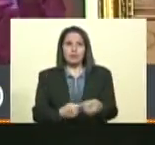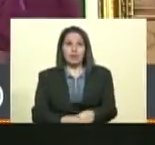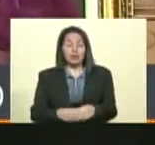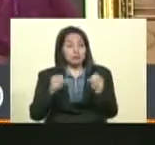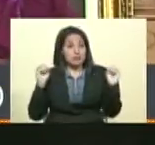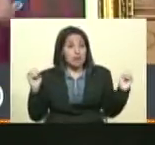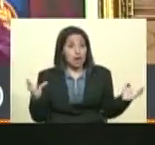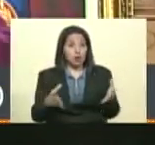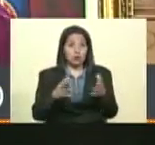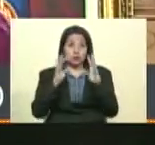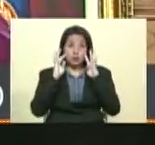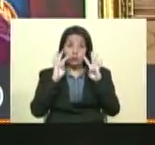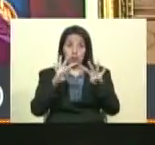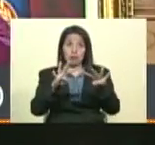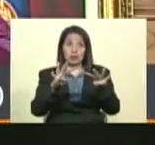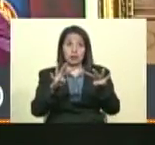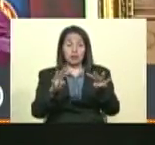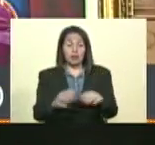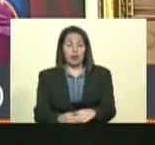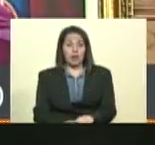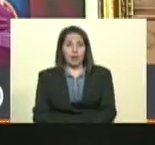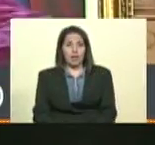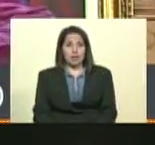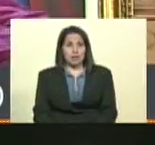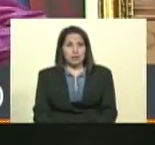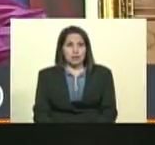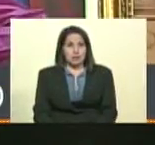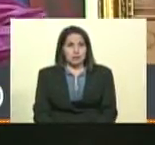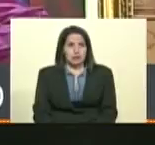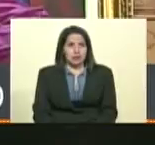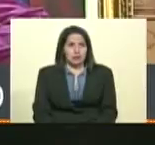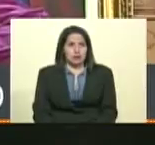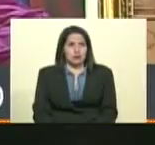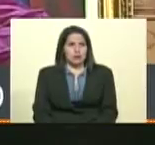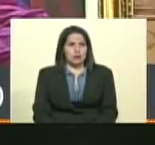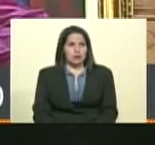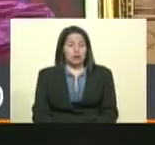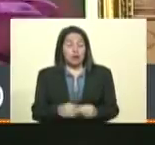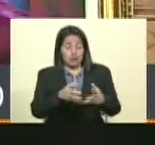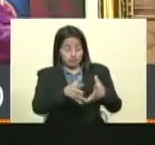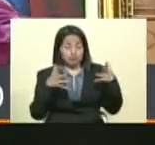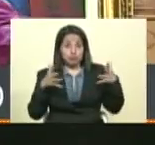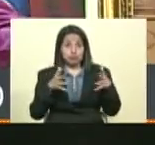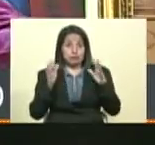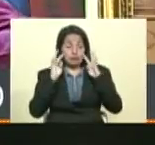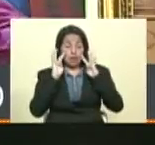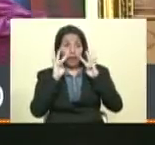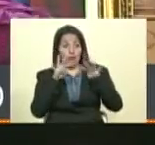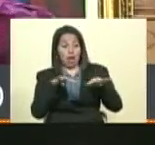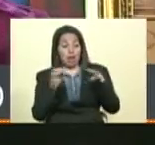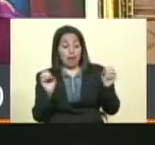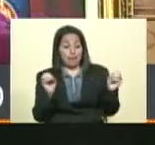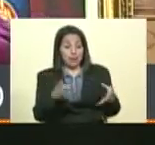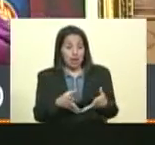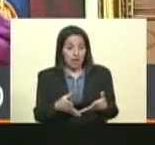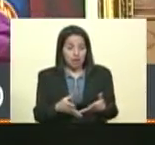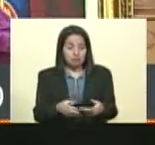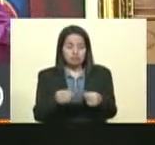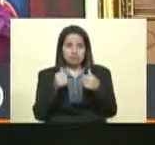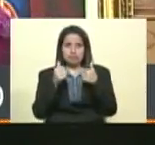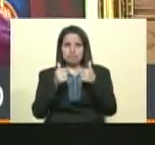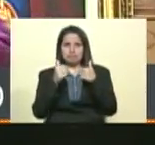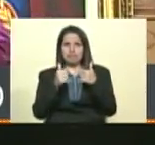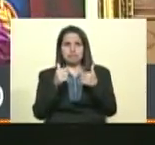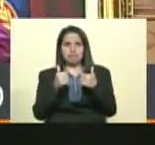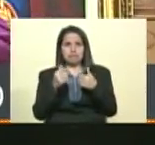milagroso, ustedes van a ver, no les digo más, vamos a tener una victoria milagrosa y grandiosa